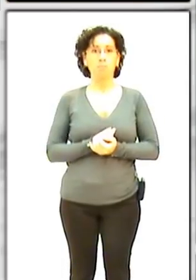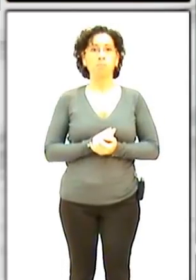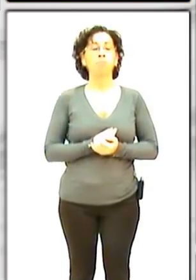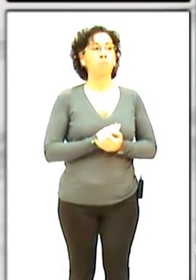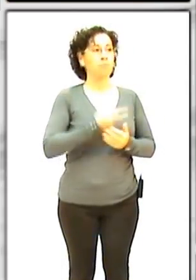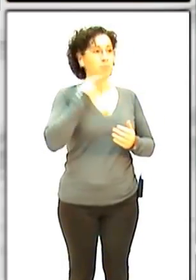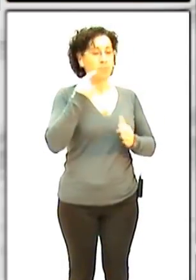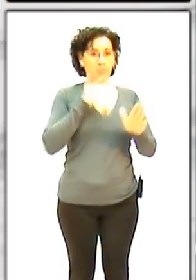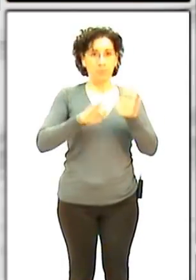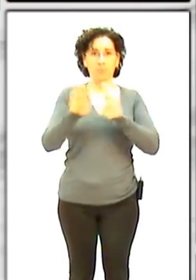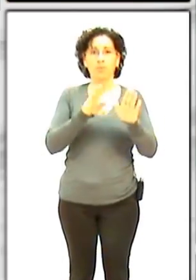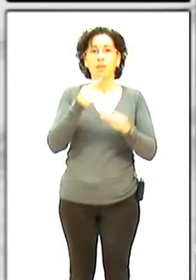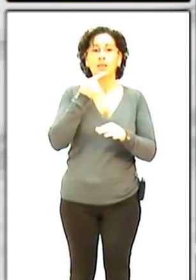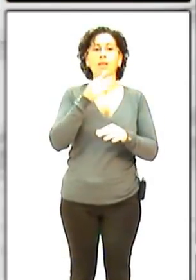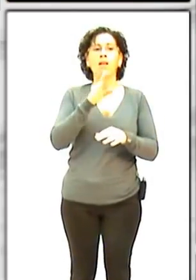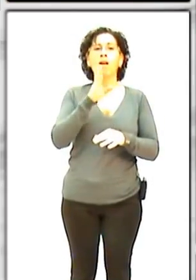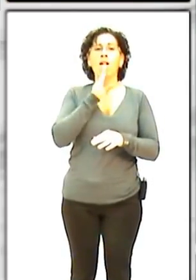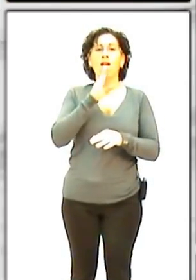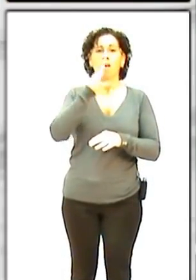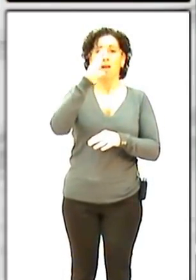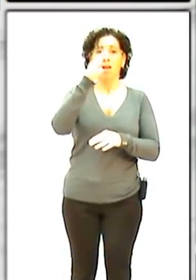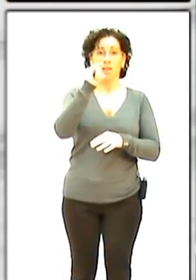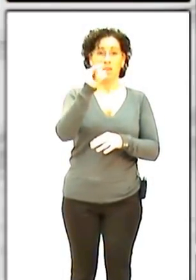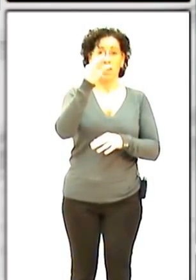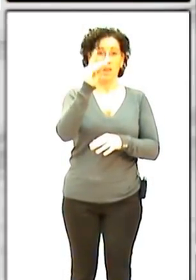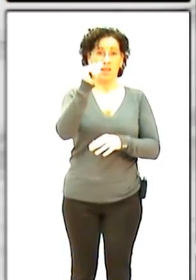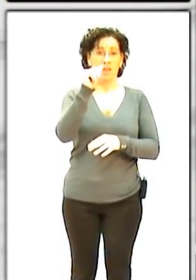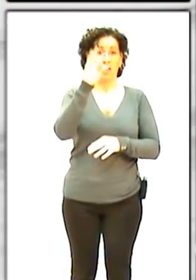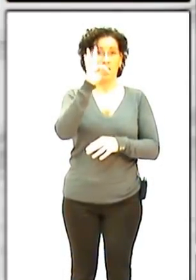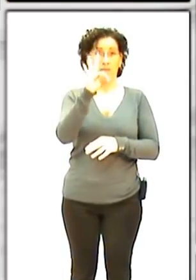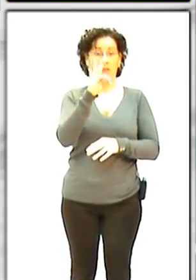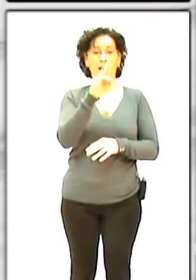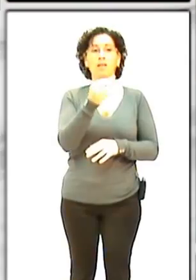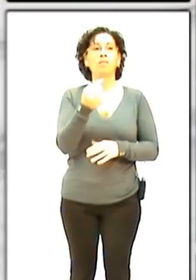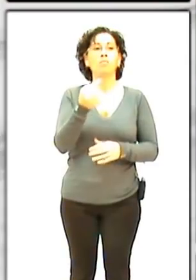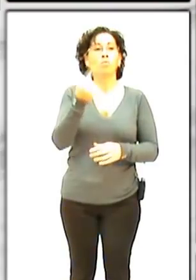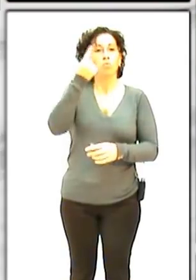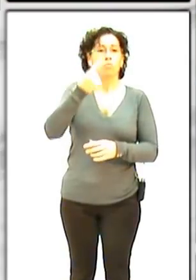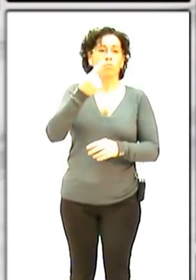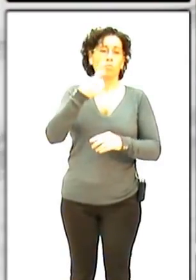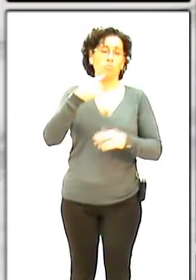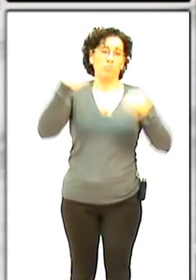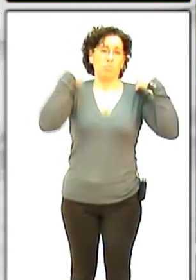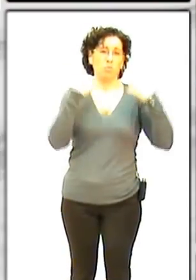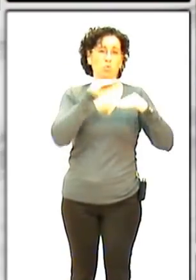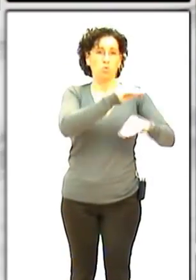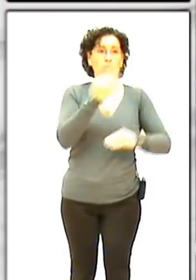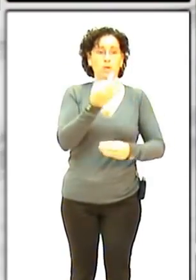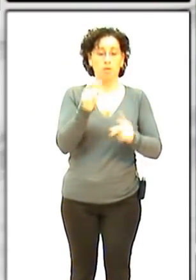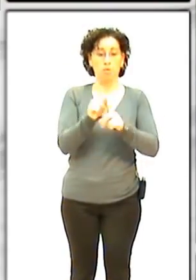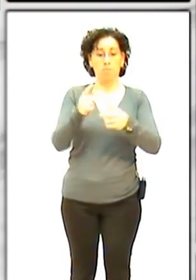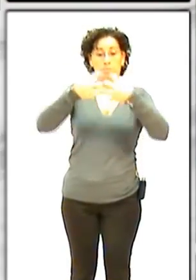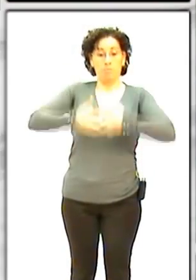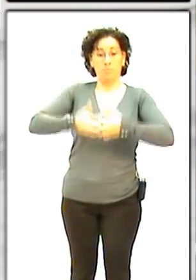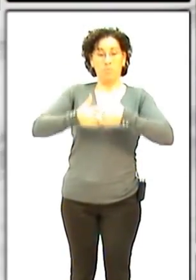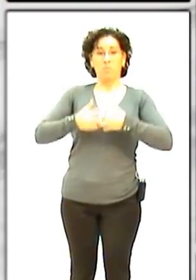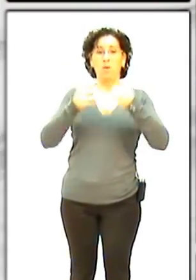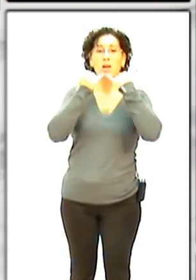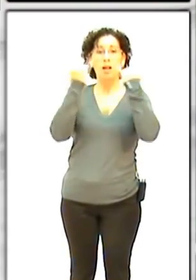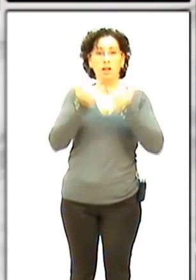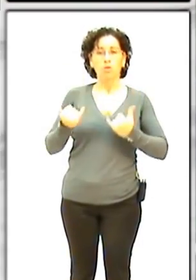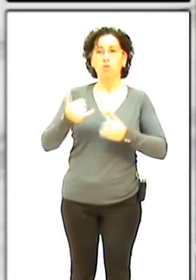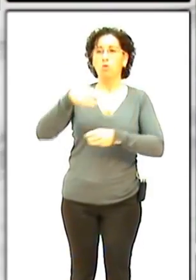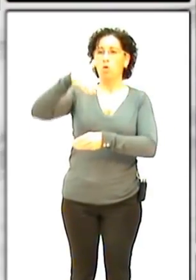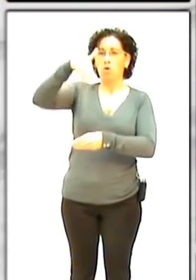comentaba antes, José Luis, que el CIDAD, una de sus funciones es la de certificar los dispositivos electrónicos en cuanto a contenidos y en